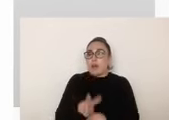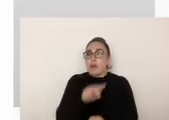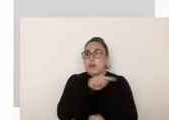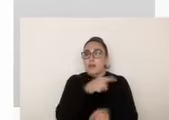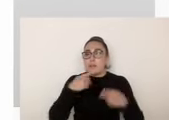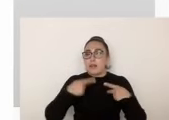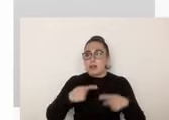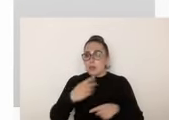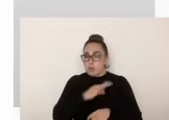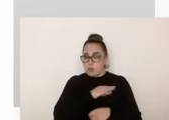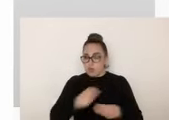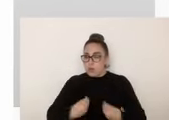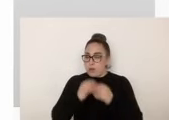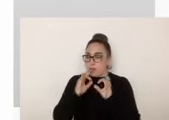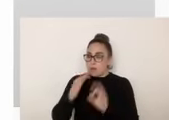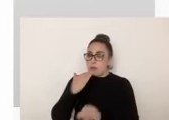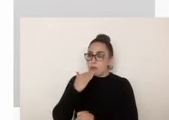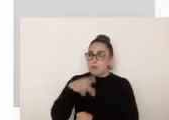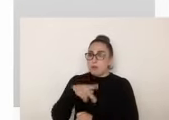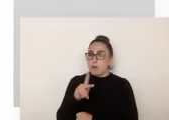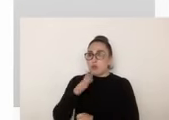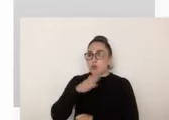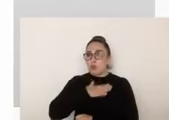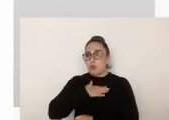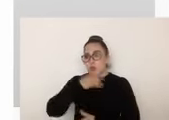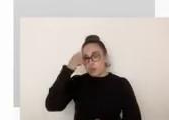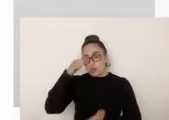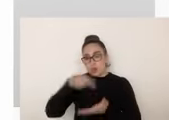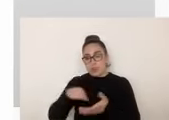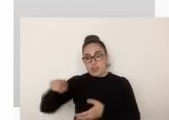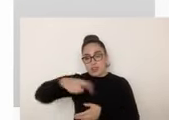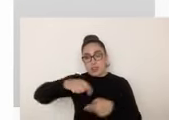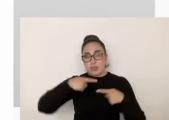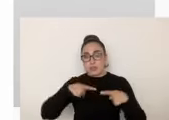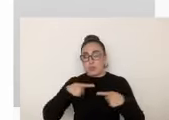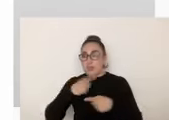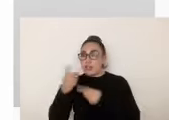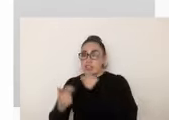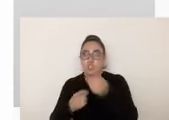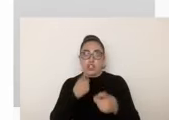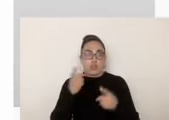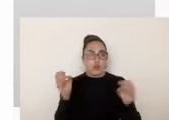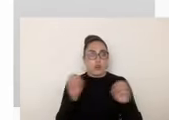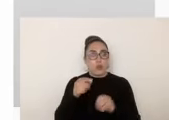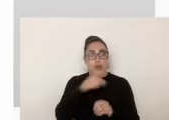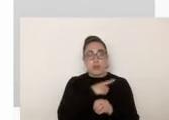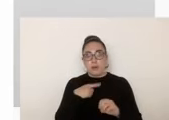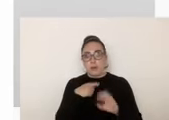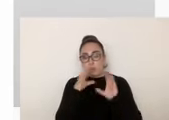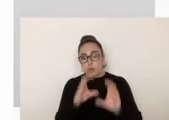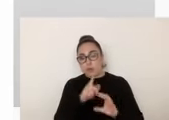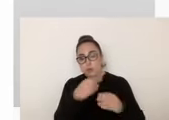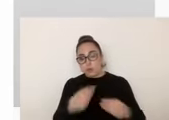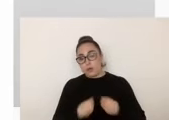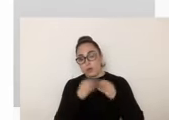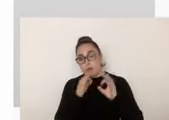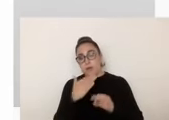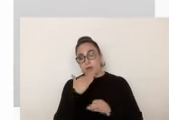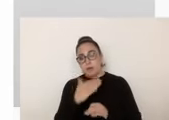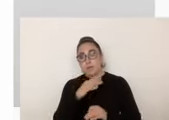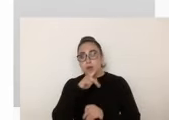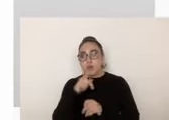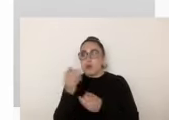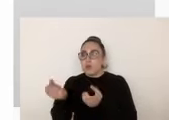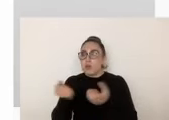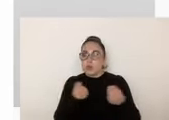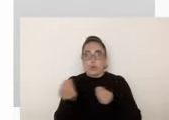pero quizás no les decía a los que le seguían que procuraran el bienestar, sino que procuraran instrumentos para la